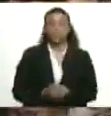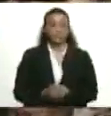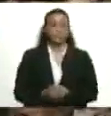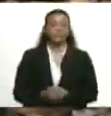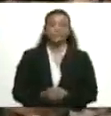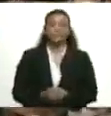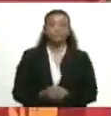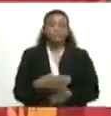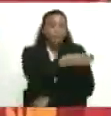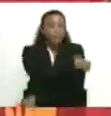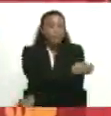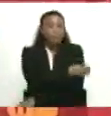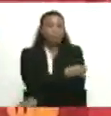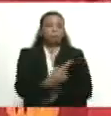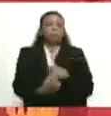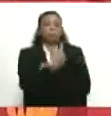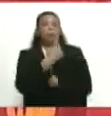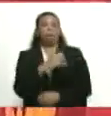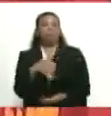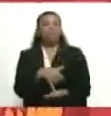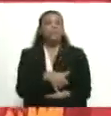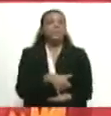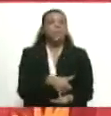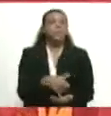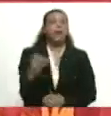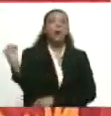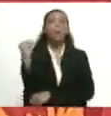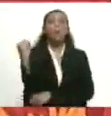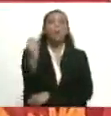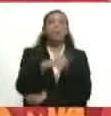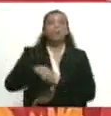No quieren asustar. Hay desobediencia civil.